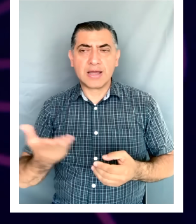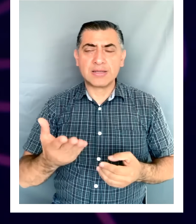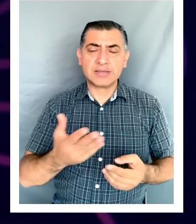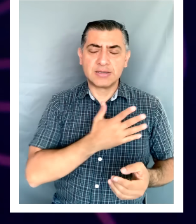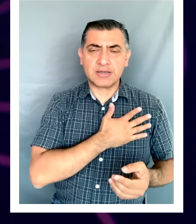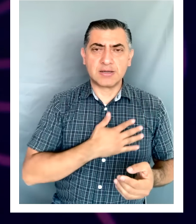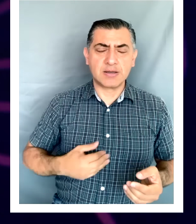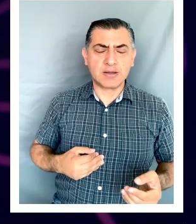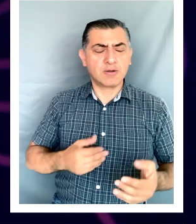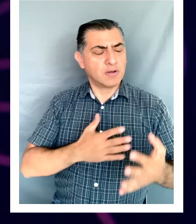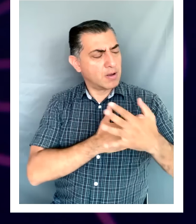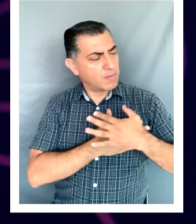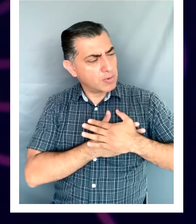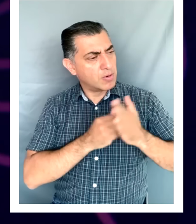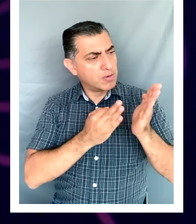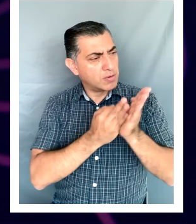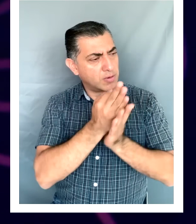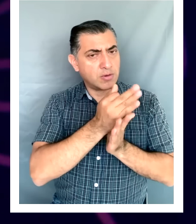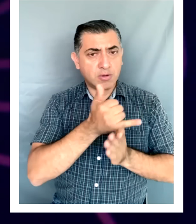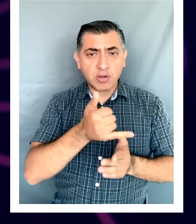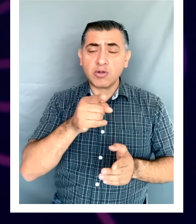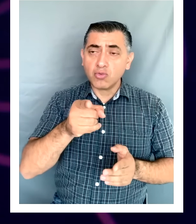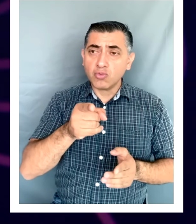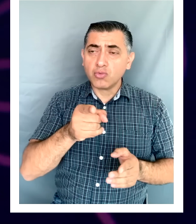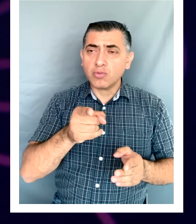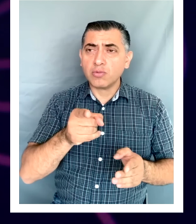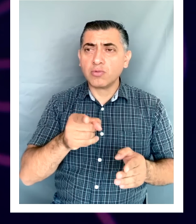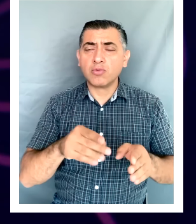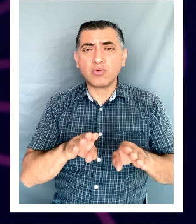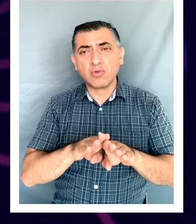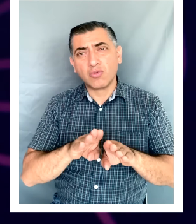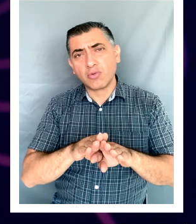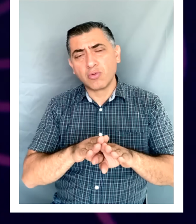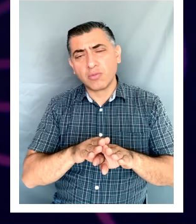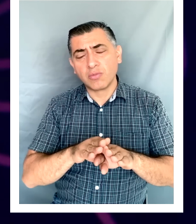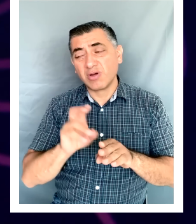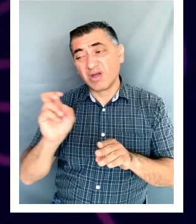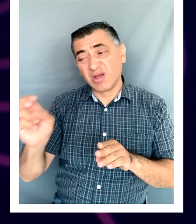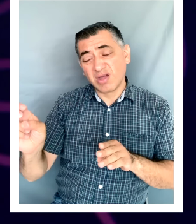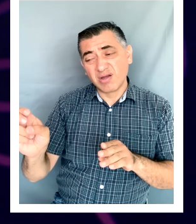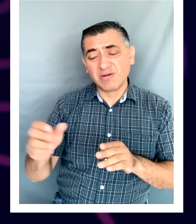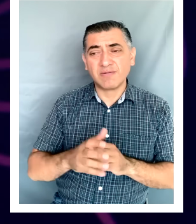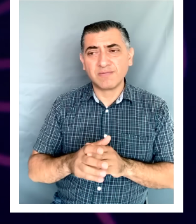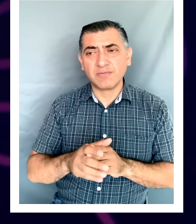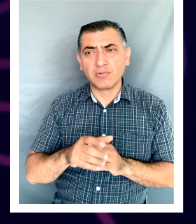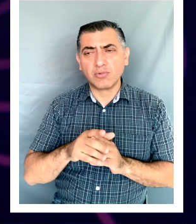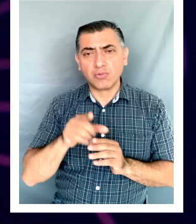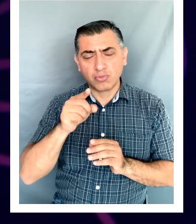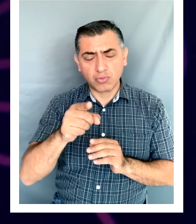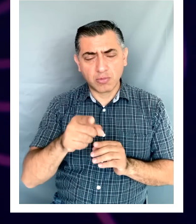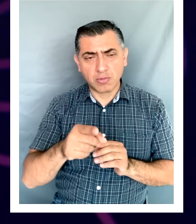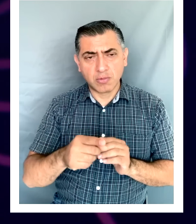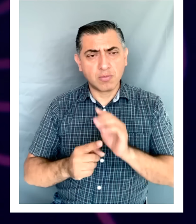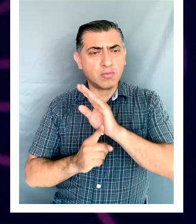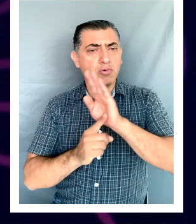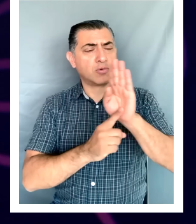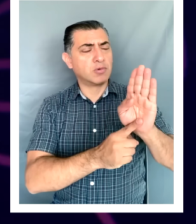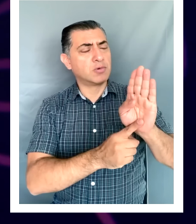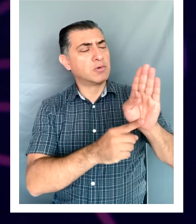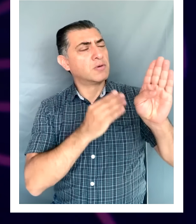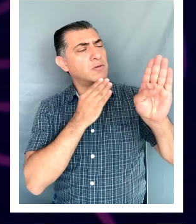y que tú independientemente de los roles y los caminos que ellos sigan puedas rendir buenas cuentas delante de Dios